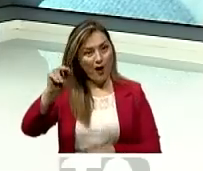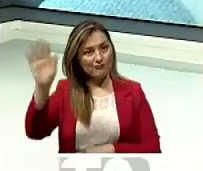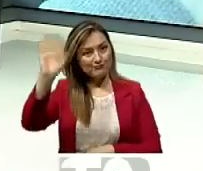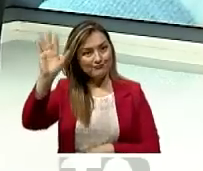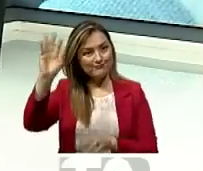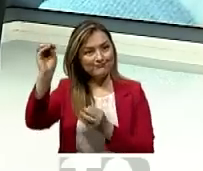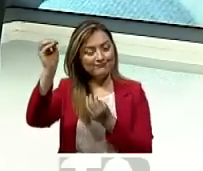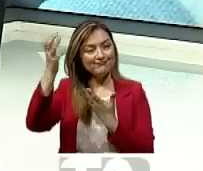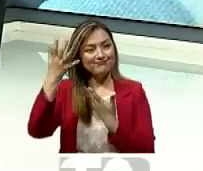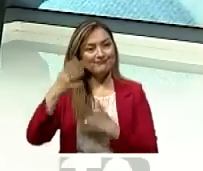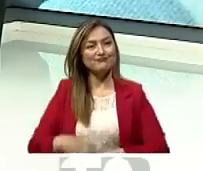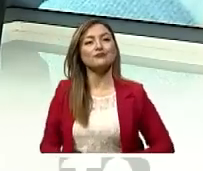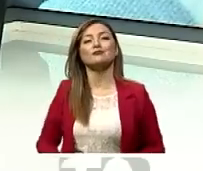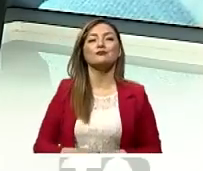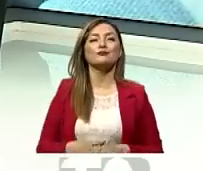Juan Miguel?